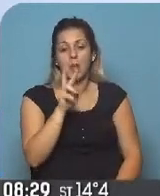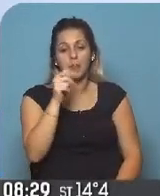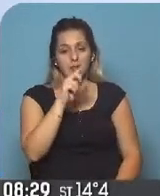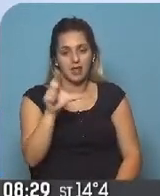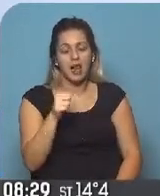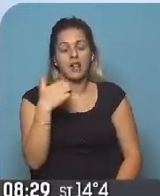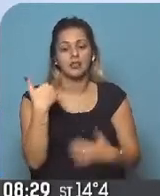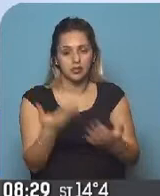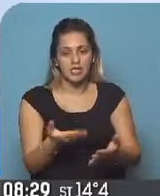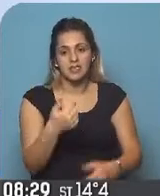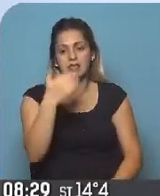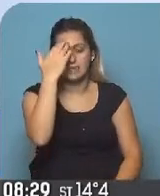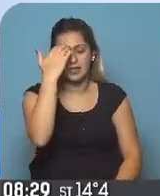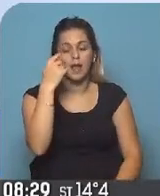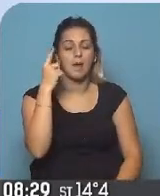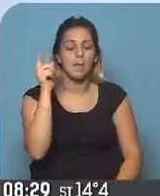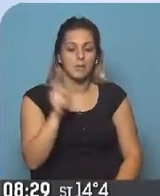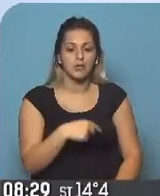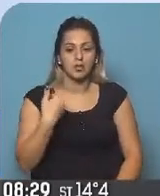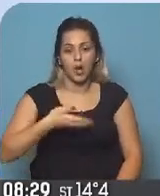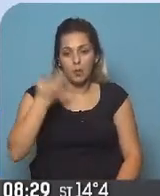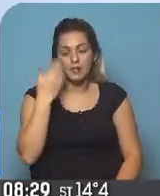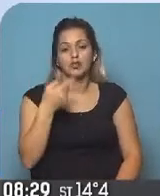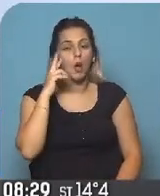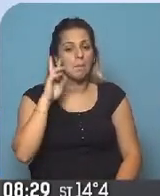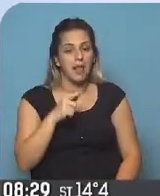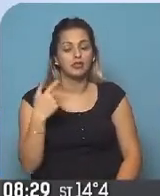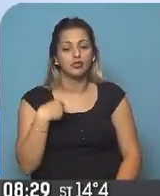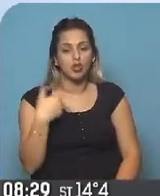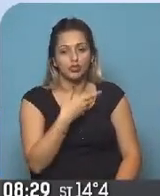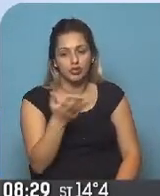un 15% de aumento en planes sociales y jubilaciones mínimas. Se va a